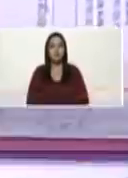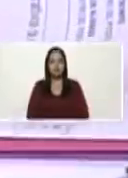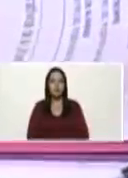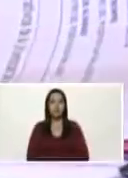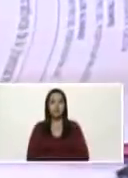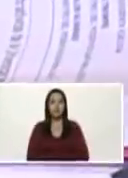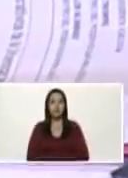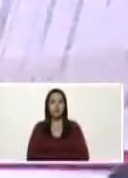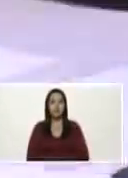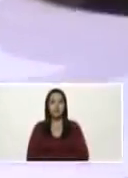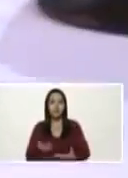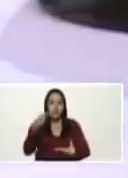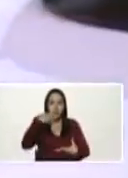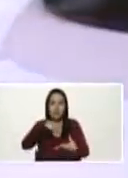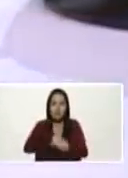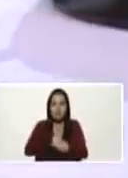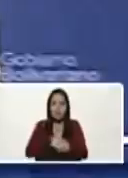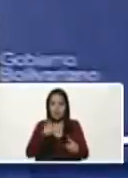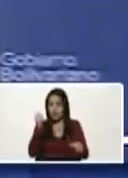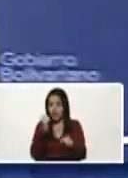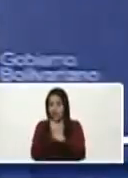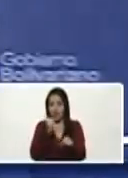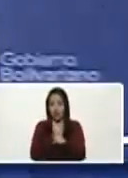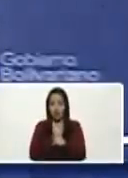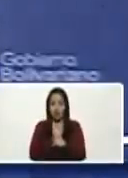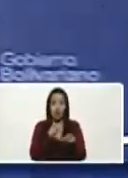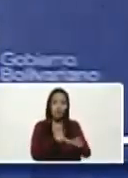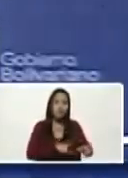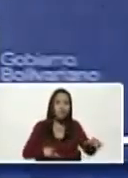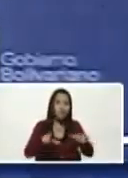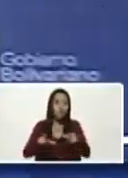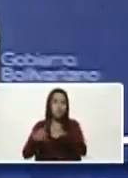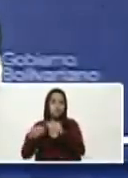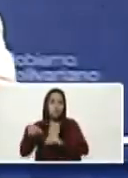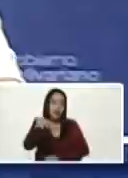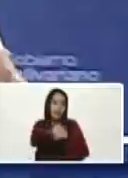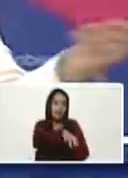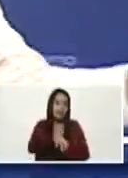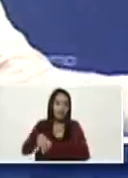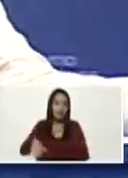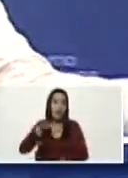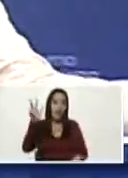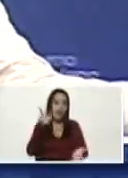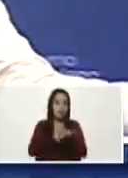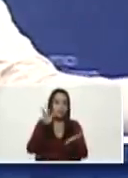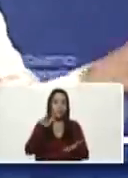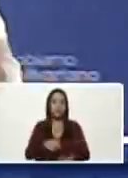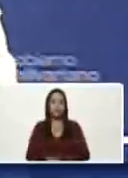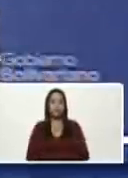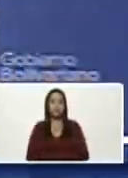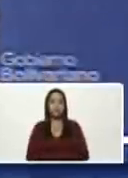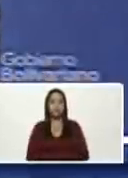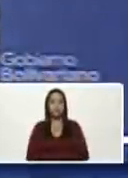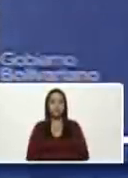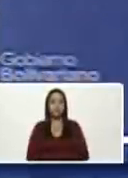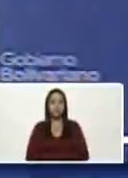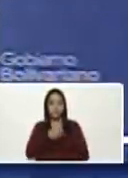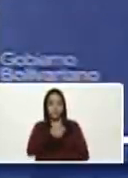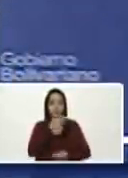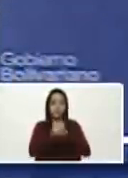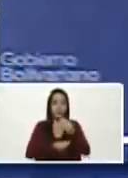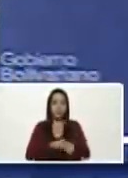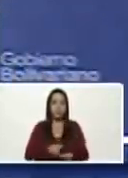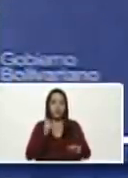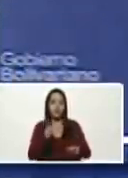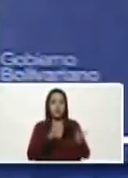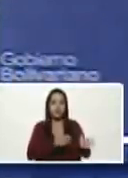Vamos a meterle la mano a los núcleos en todos los estados. Aprobado, cúmplase.